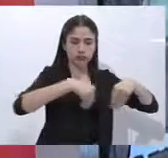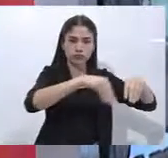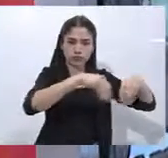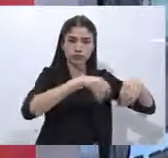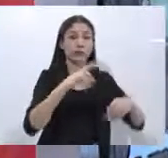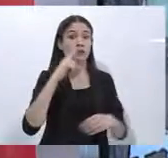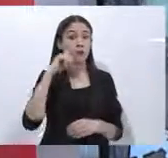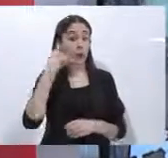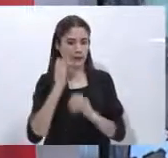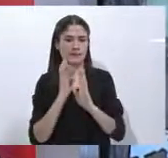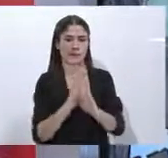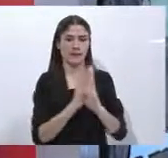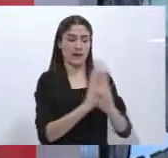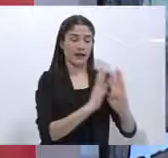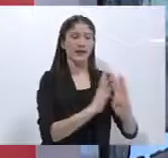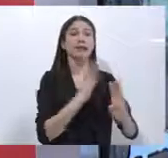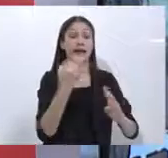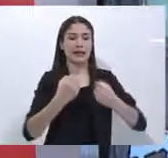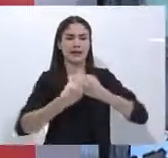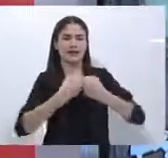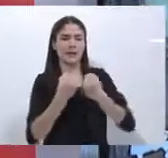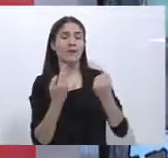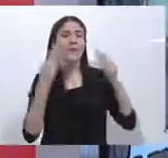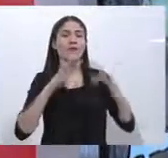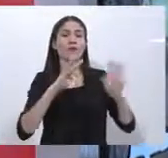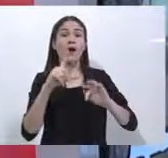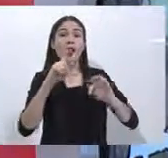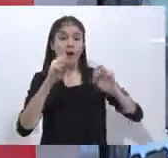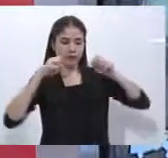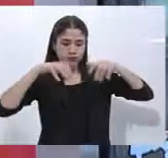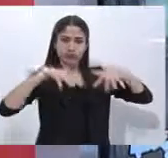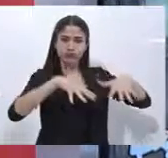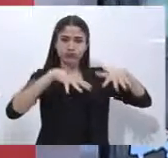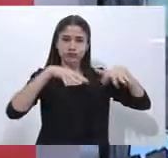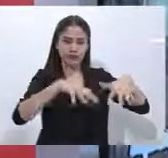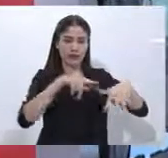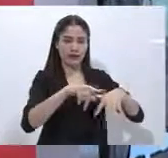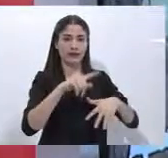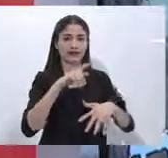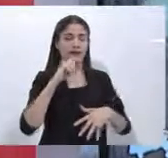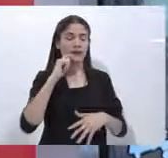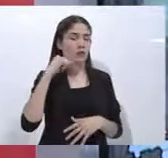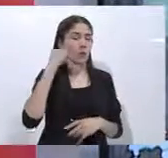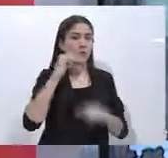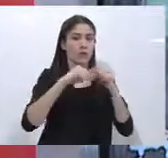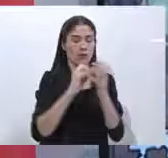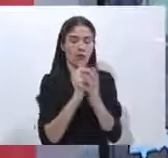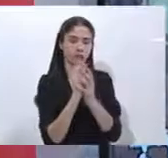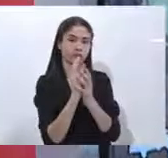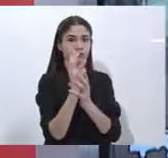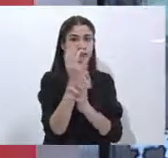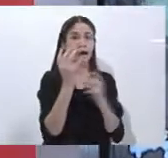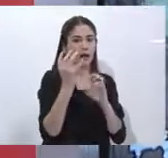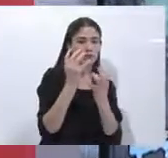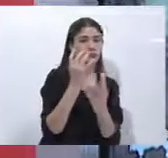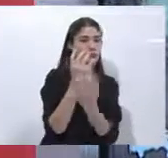importante con sistemas de riego para que ellos puedan producir han saltado de 3 a 4 kilos de tomate por